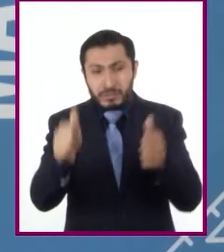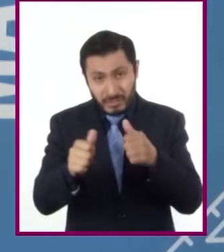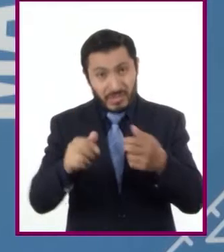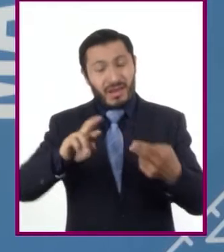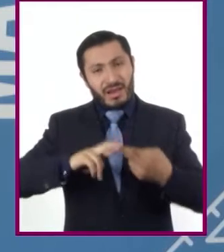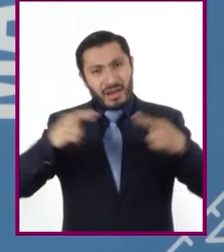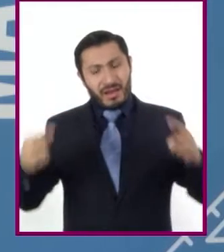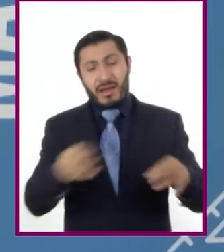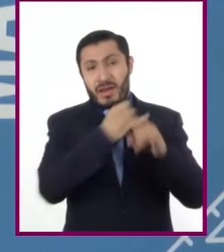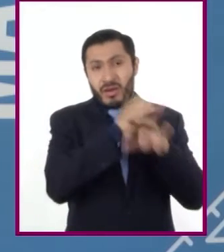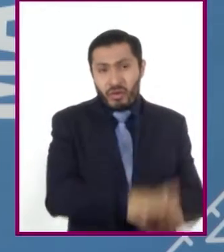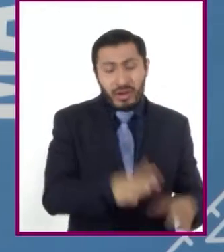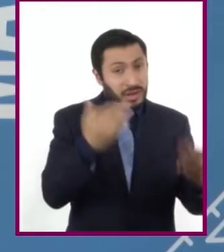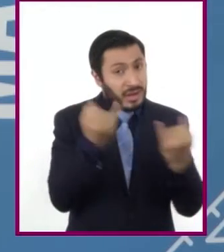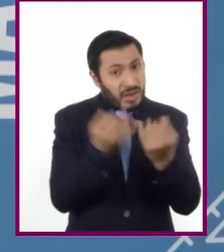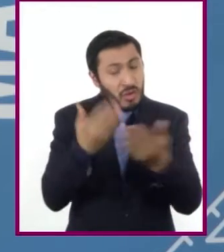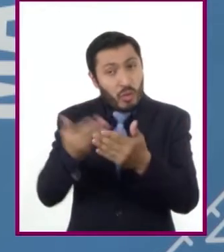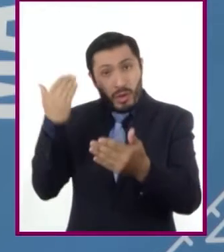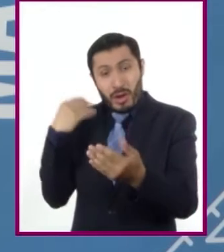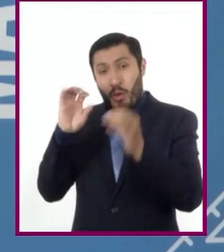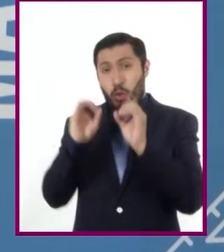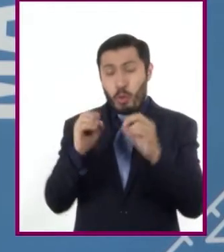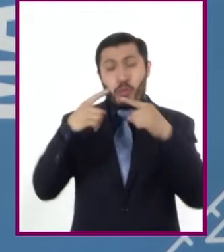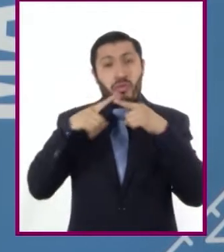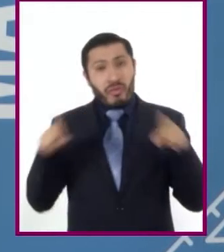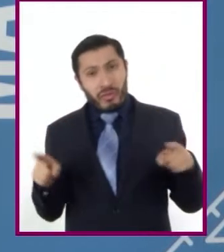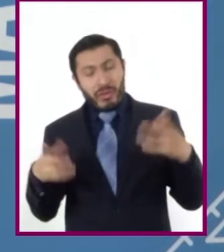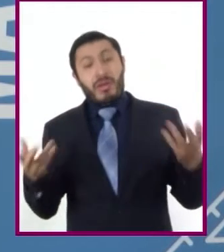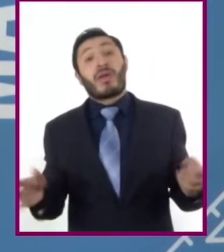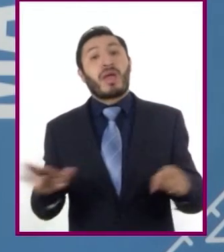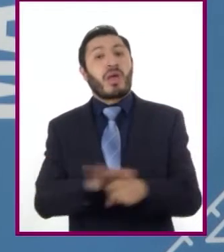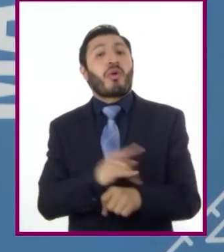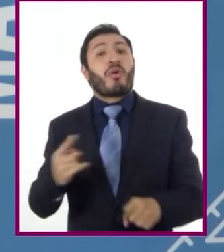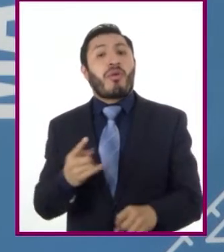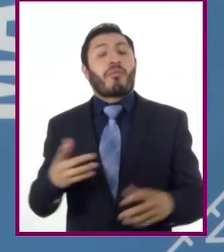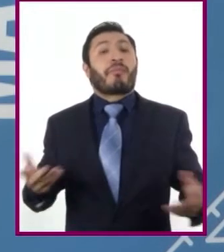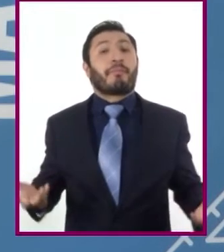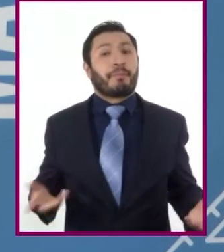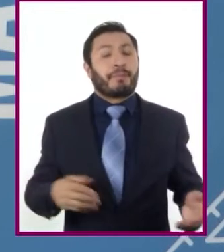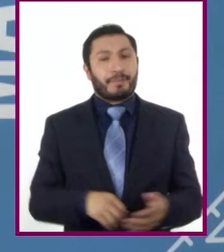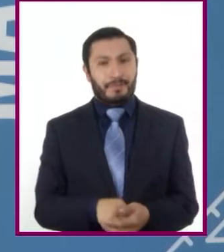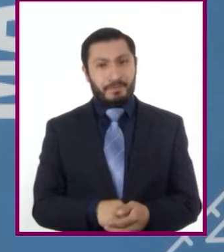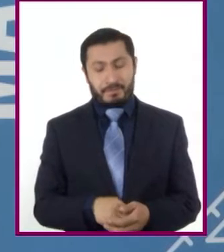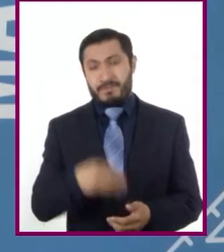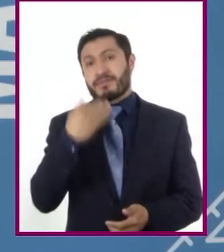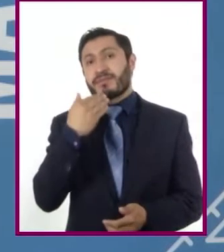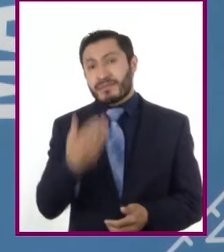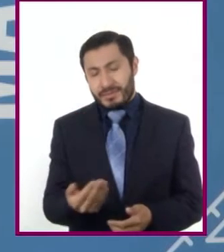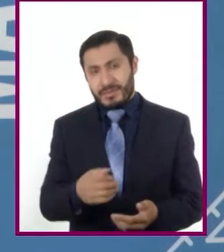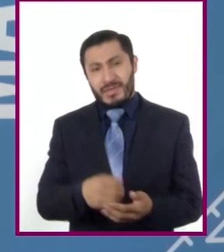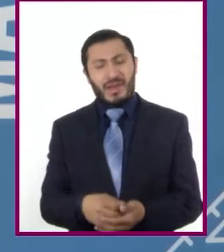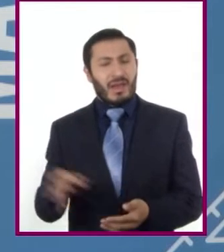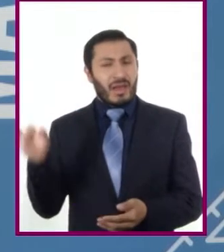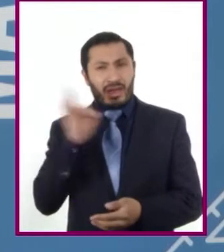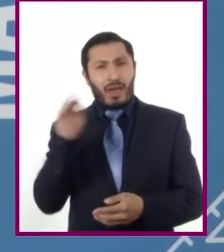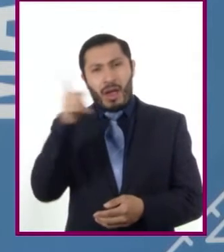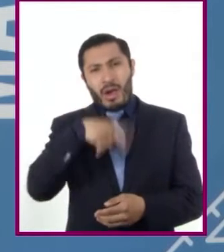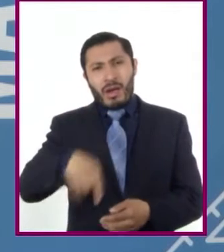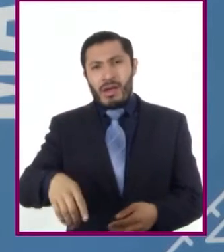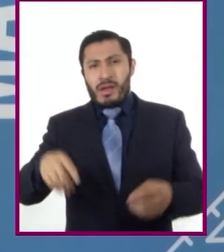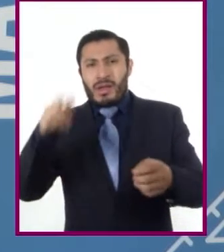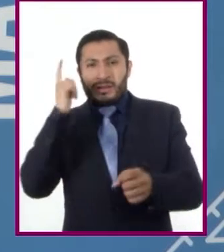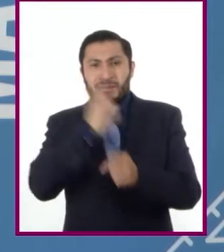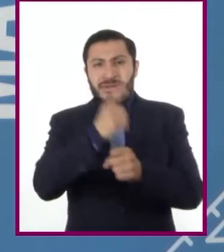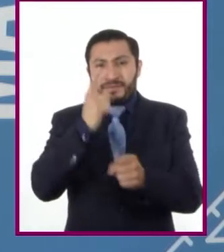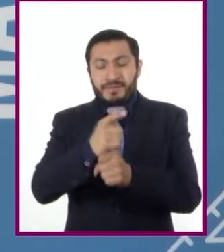los datos es igual que la anterior o cambia? ¿Por qué? Muy bien, seguramente ya observaron que a